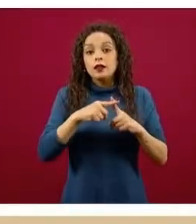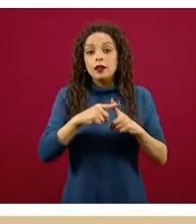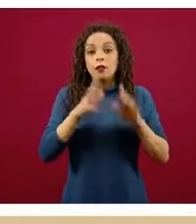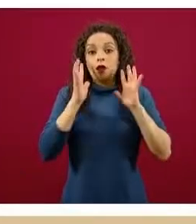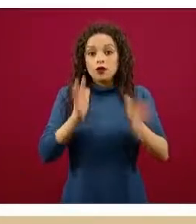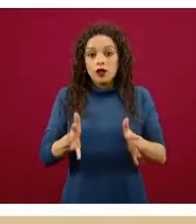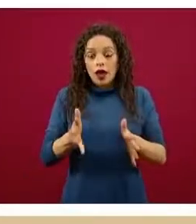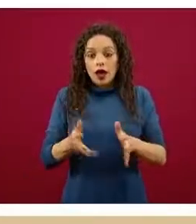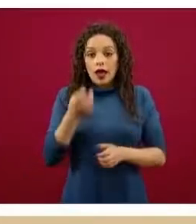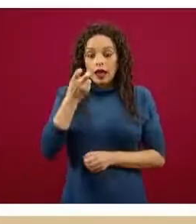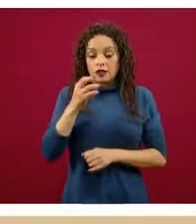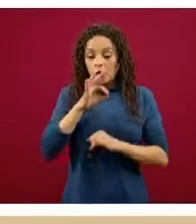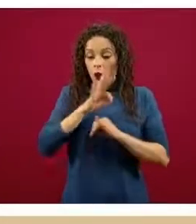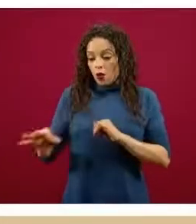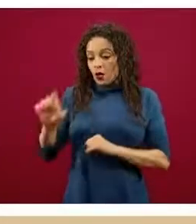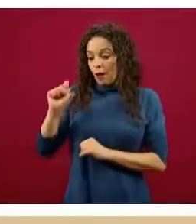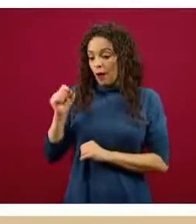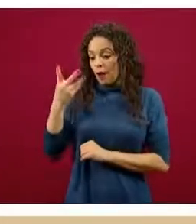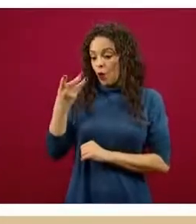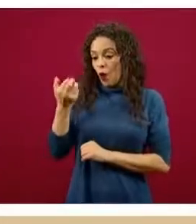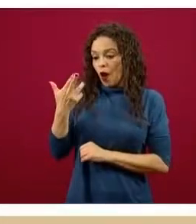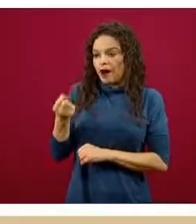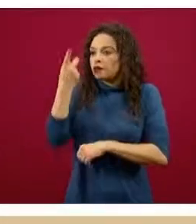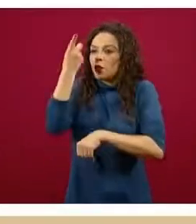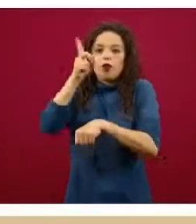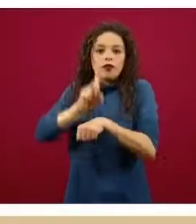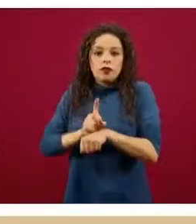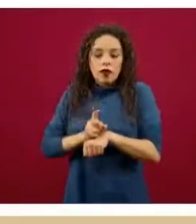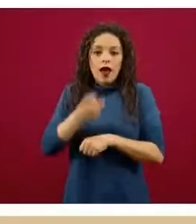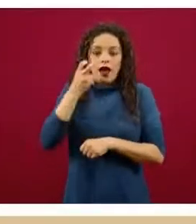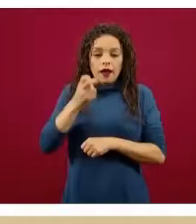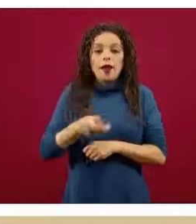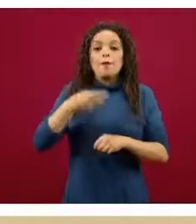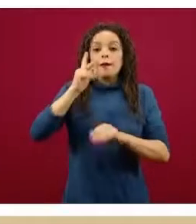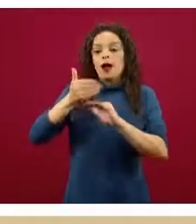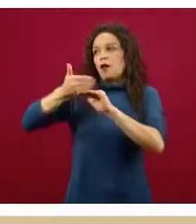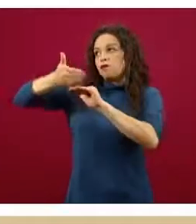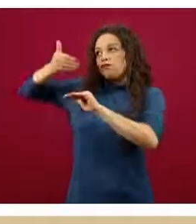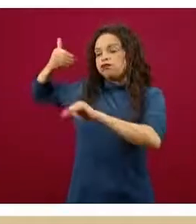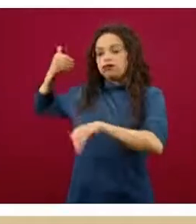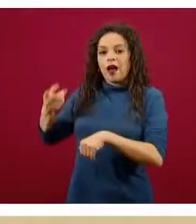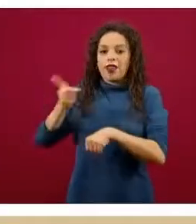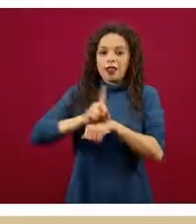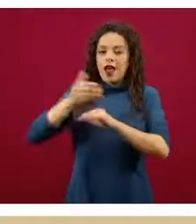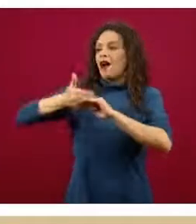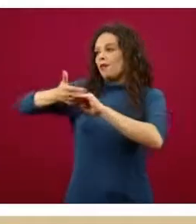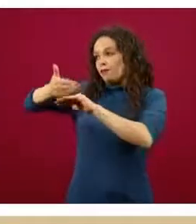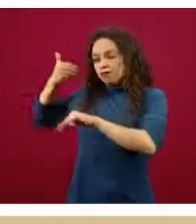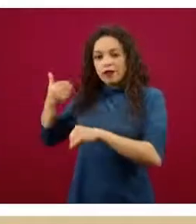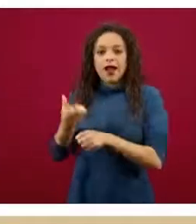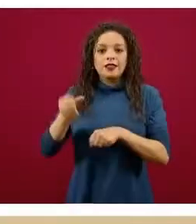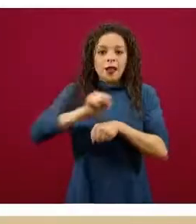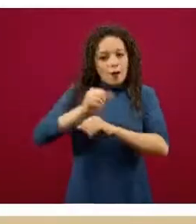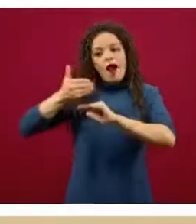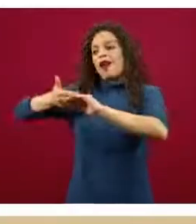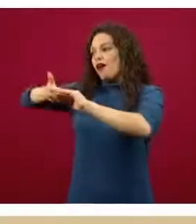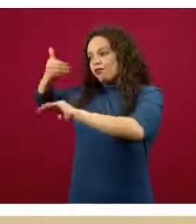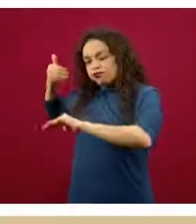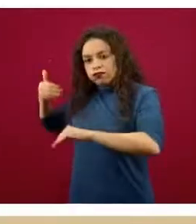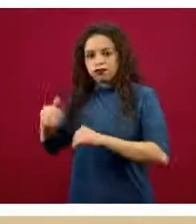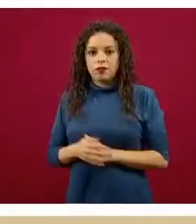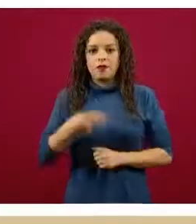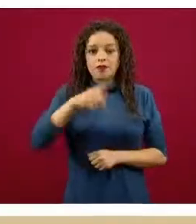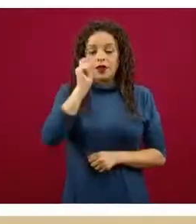y que se distribuyen a lo largo de los días o semanas atrás. tenemos un incremento del día anterior